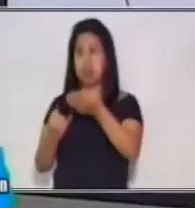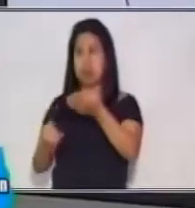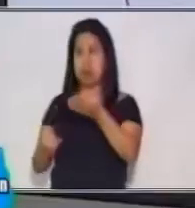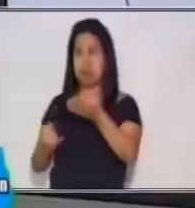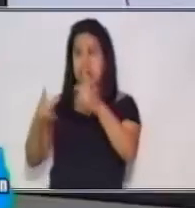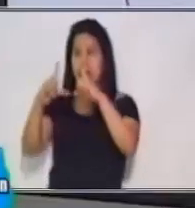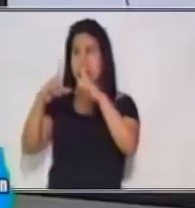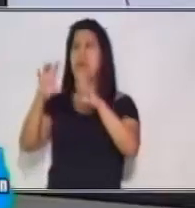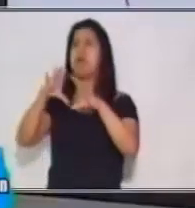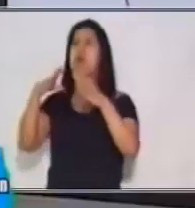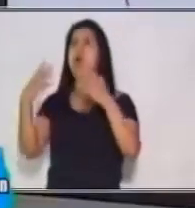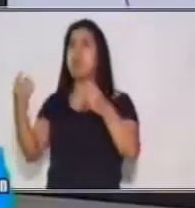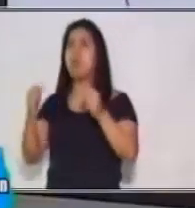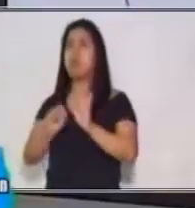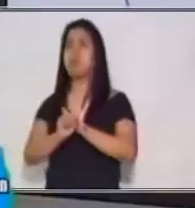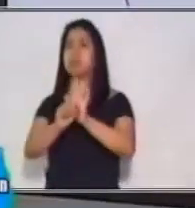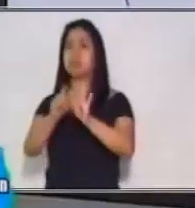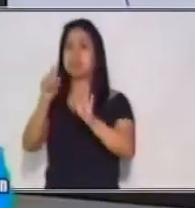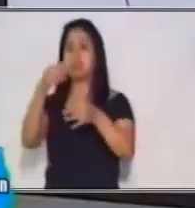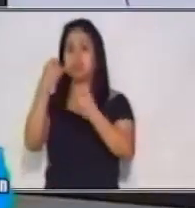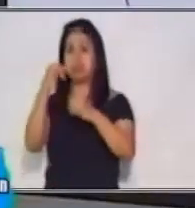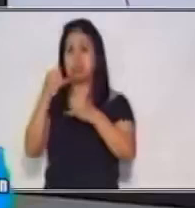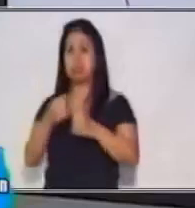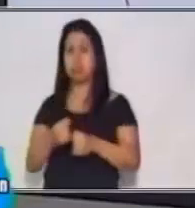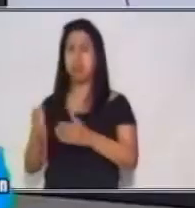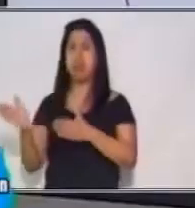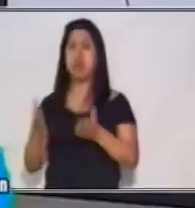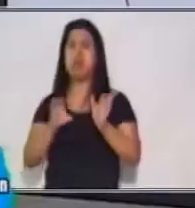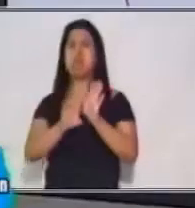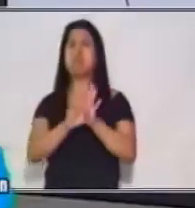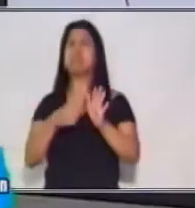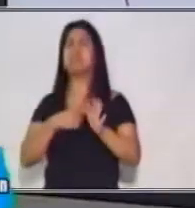esta información. Por ejemplo, si yo te hago la pregunta,